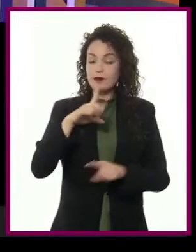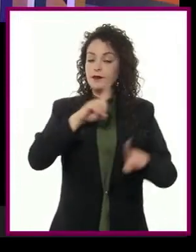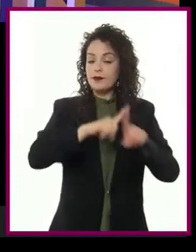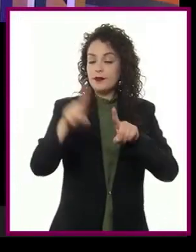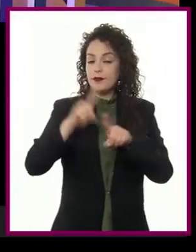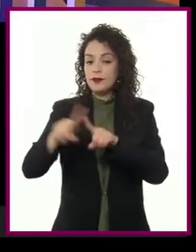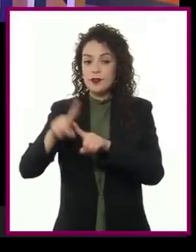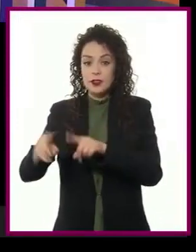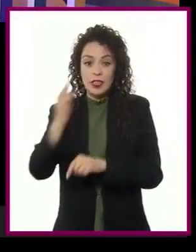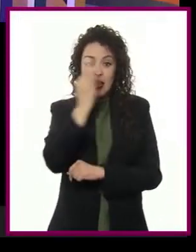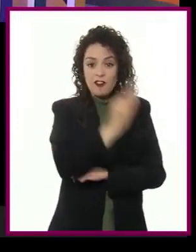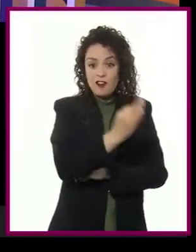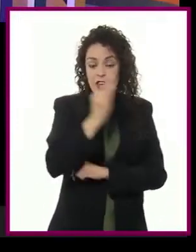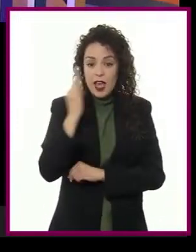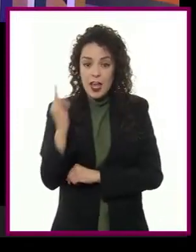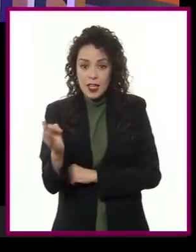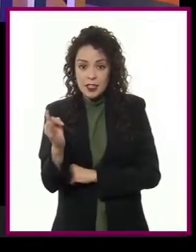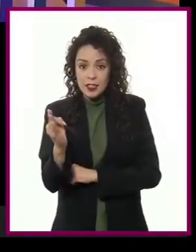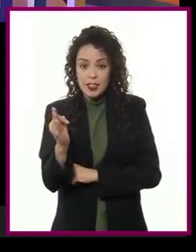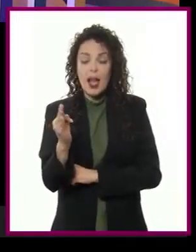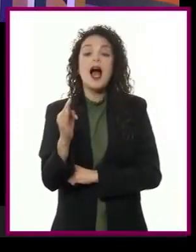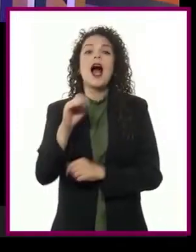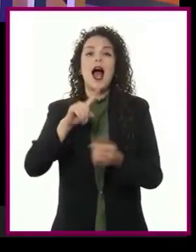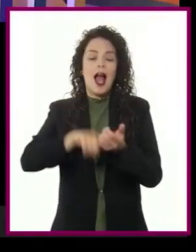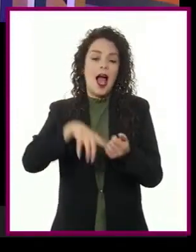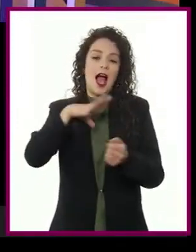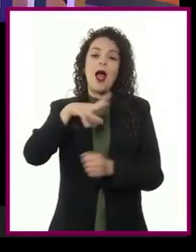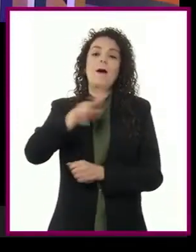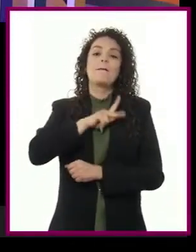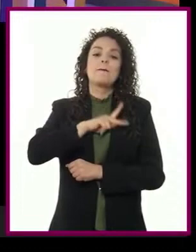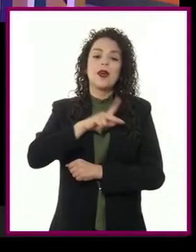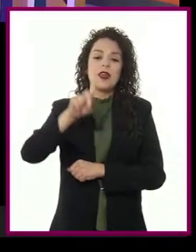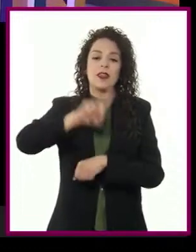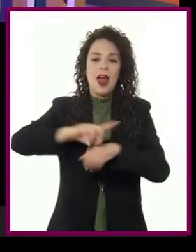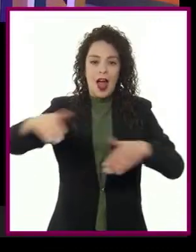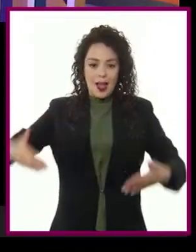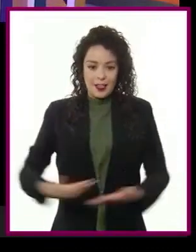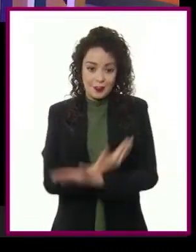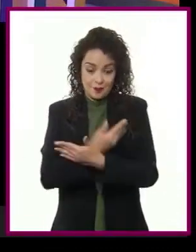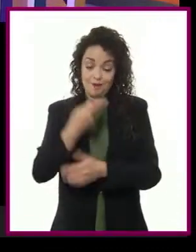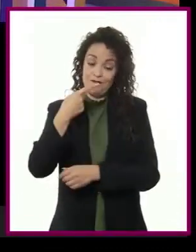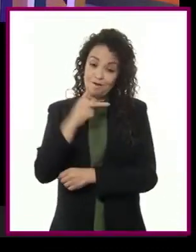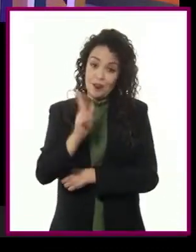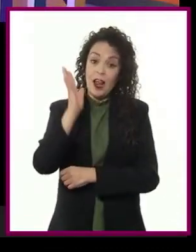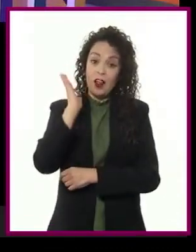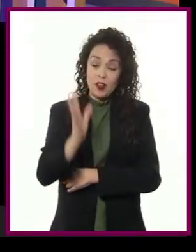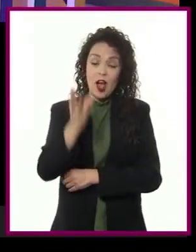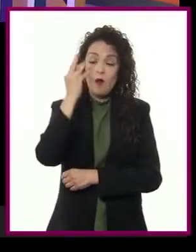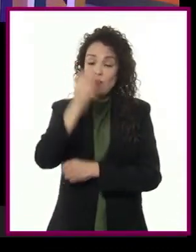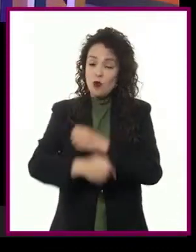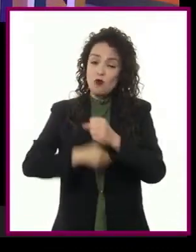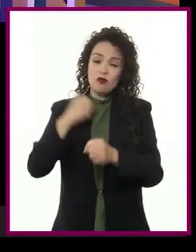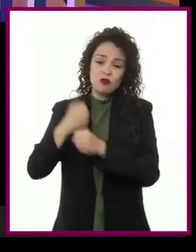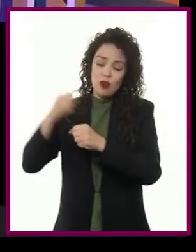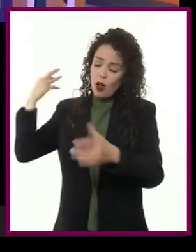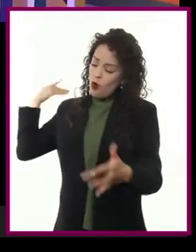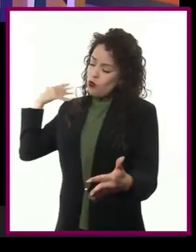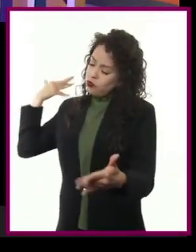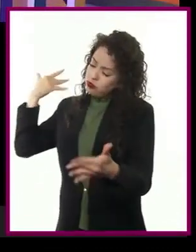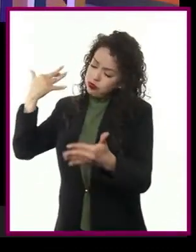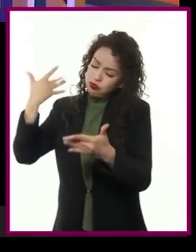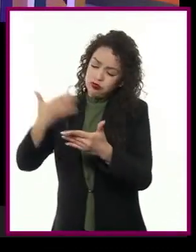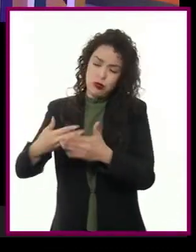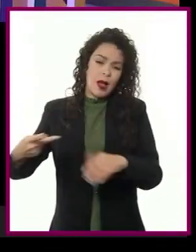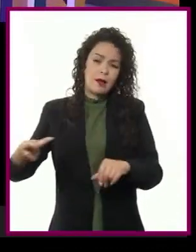fechas que aprecian mi nacimiento. Como verán, han pasado muchos años y saber una fecha